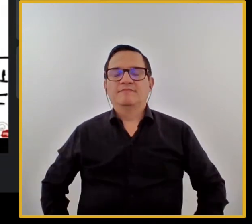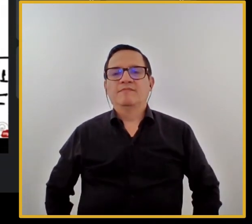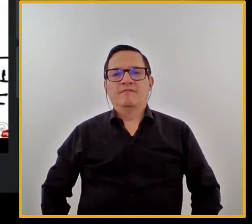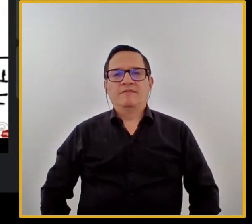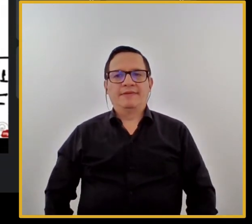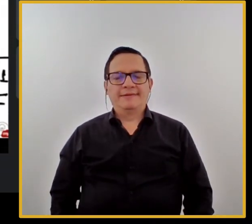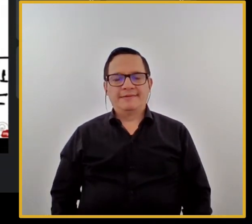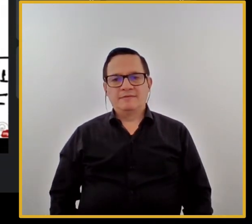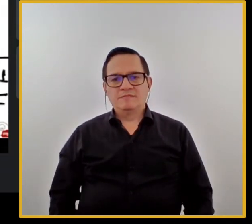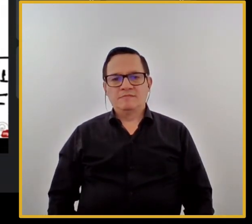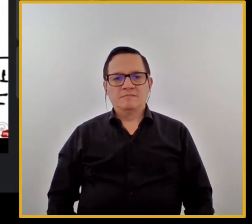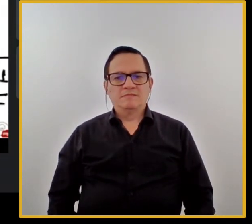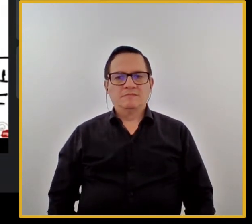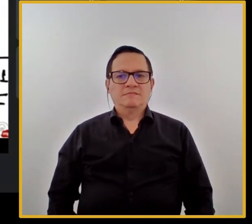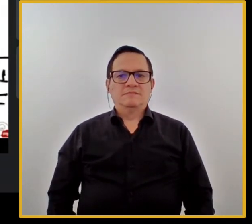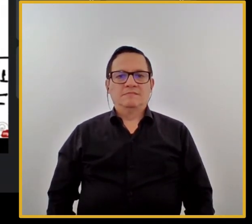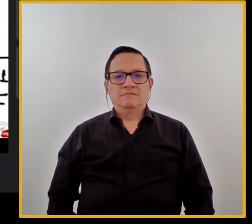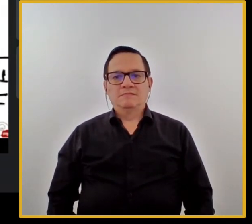Ok.